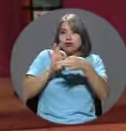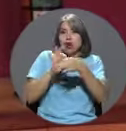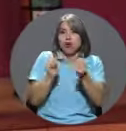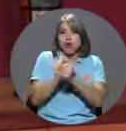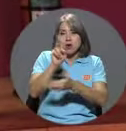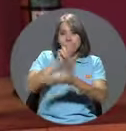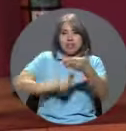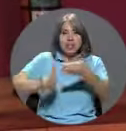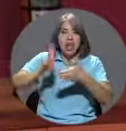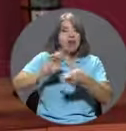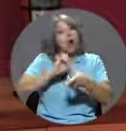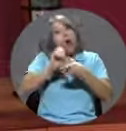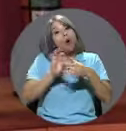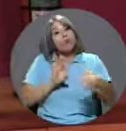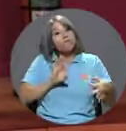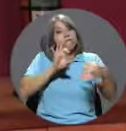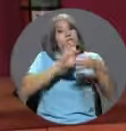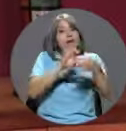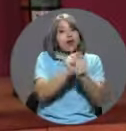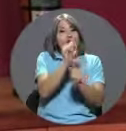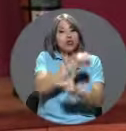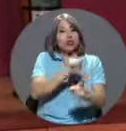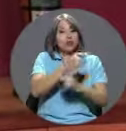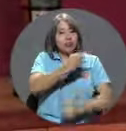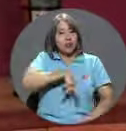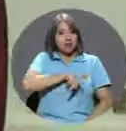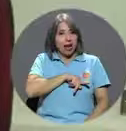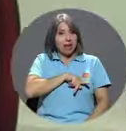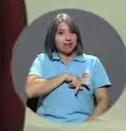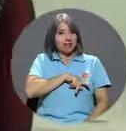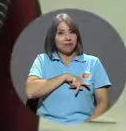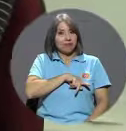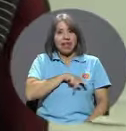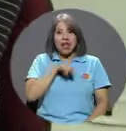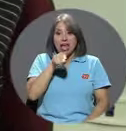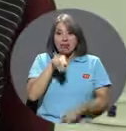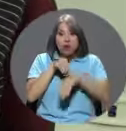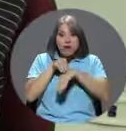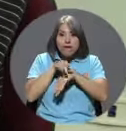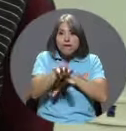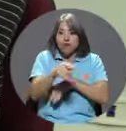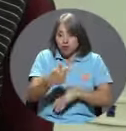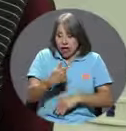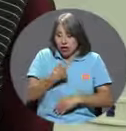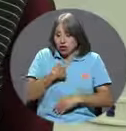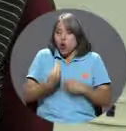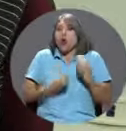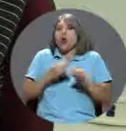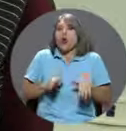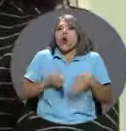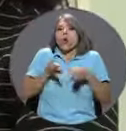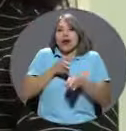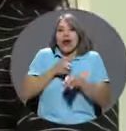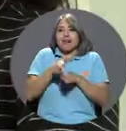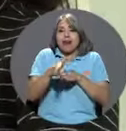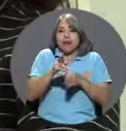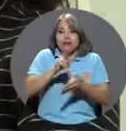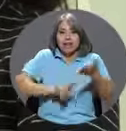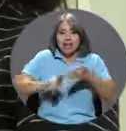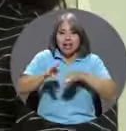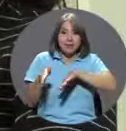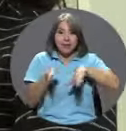o situaciones personales que influyen en cómo me desenvuelvo yo en mi carrera universitaria. Y también está el programa